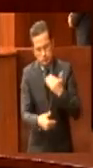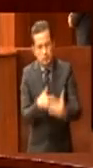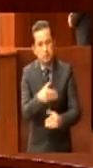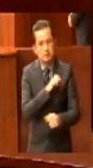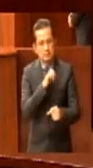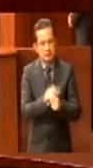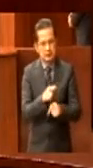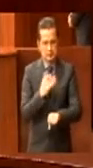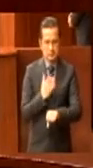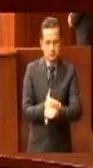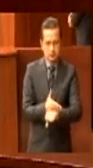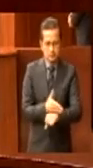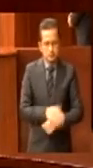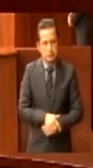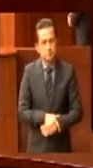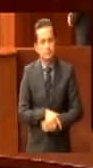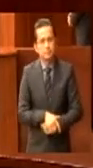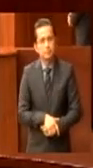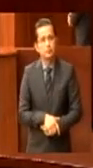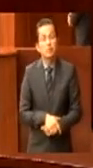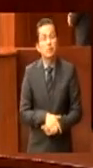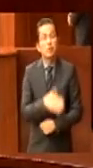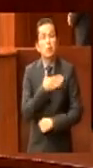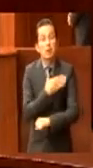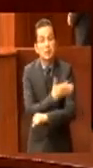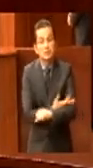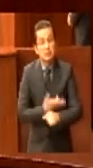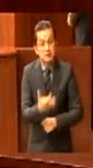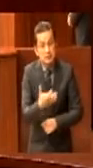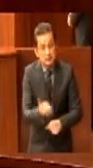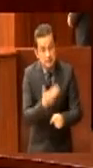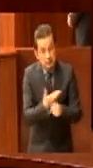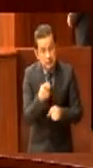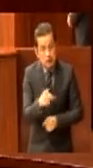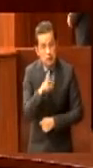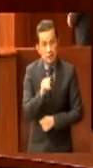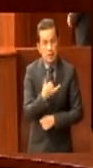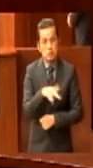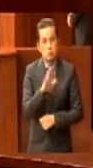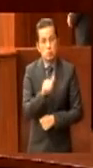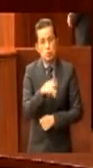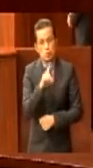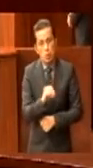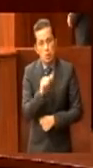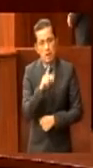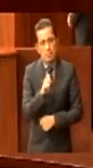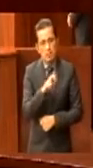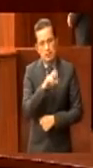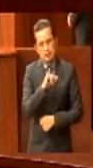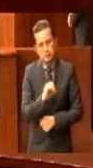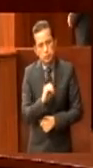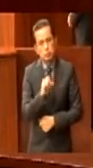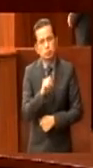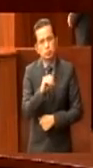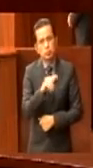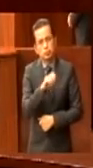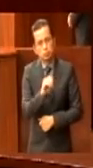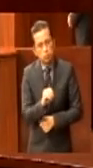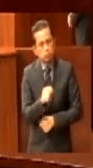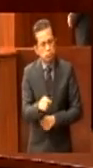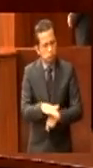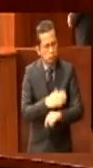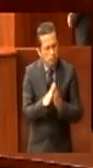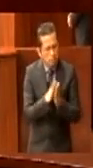sancionadores muy buenas tardes secretarios raymundo aparicio soto podrías por favor dar cuenta con los asuntos